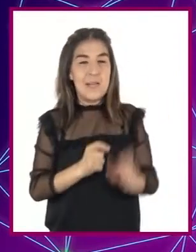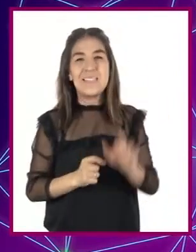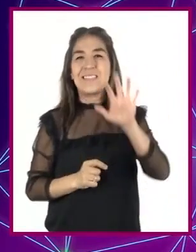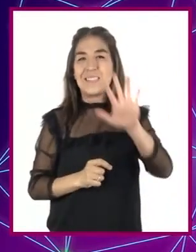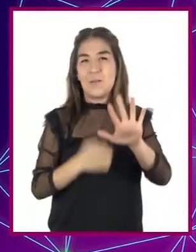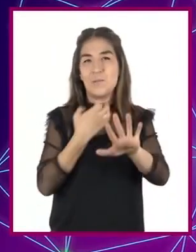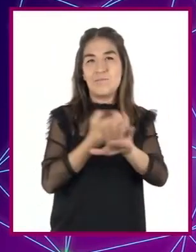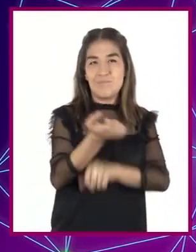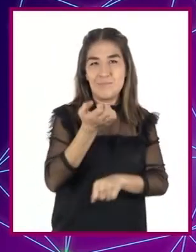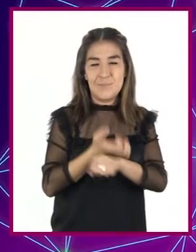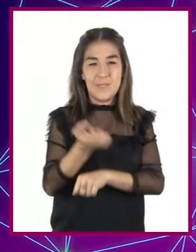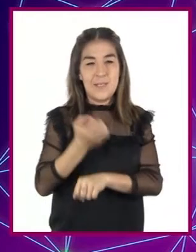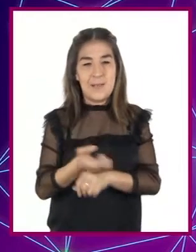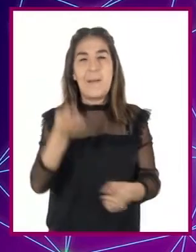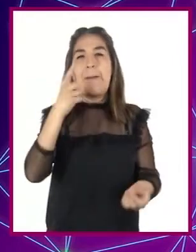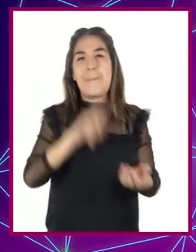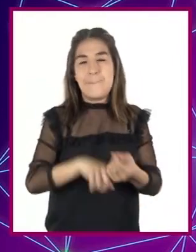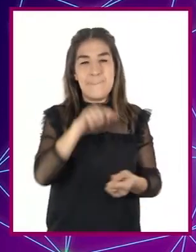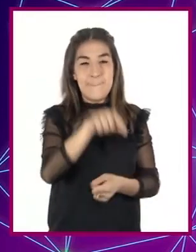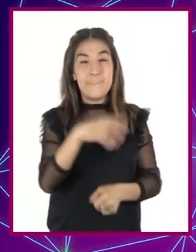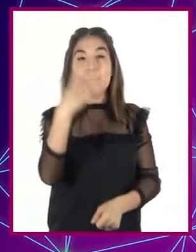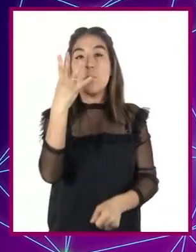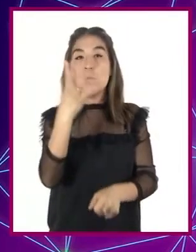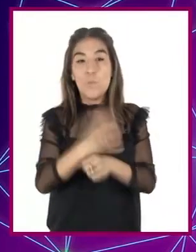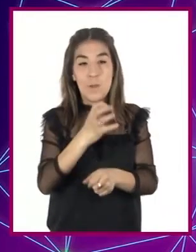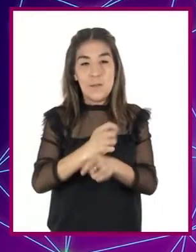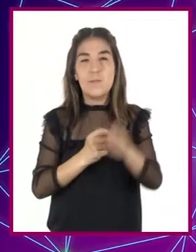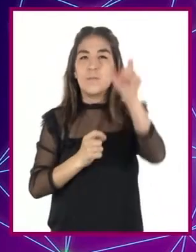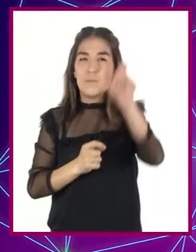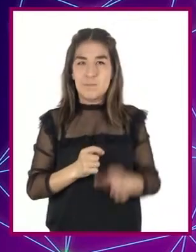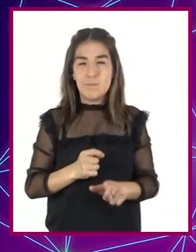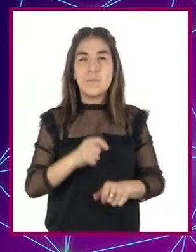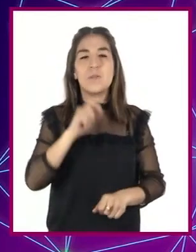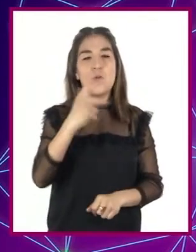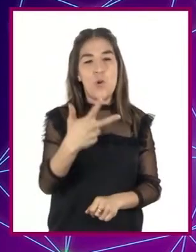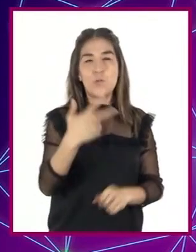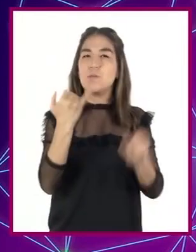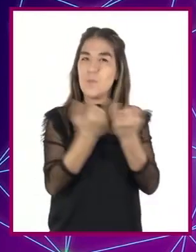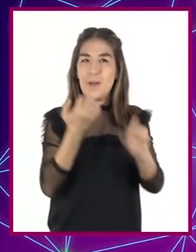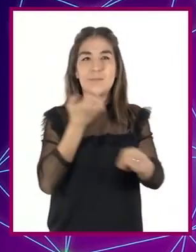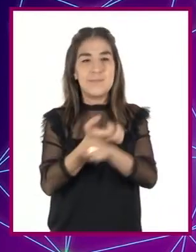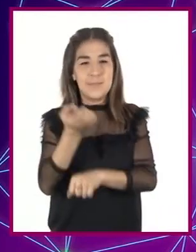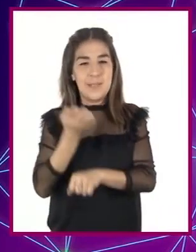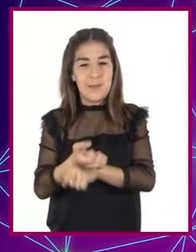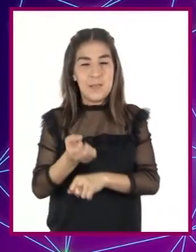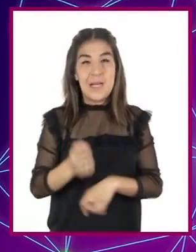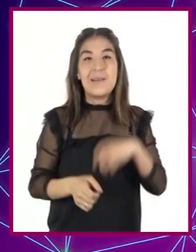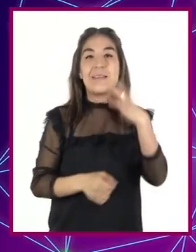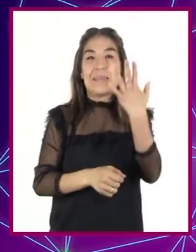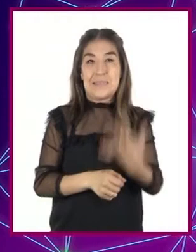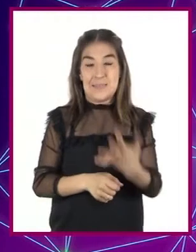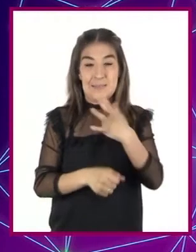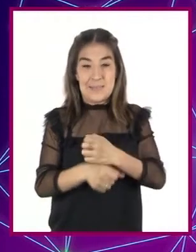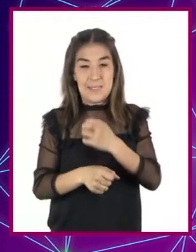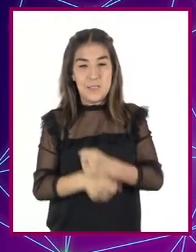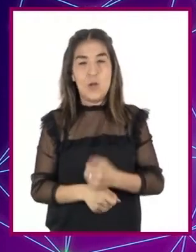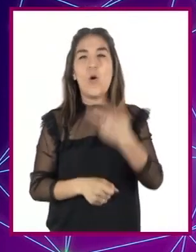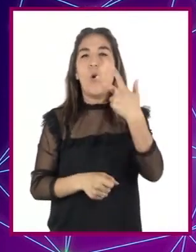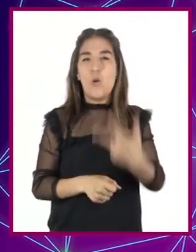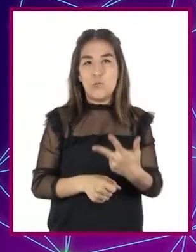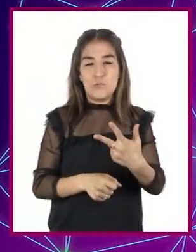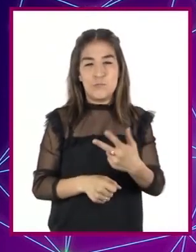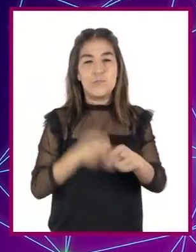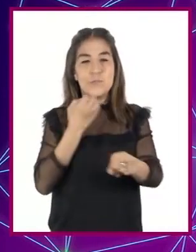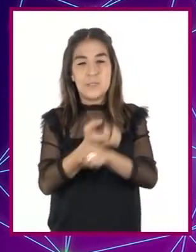estados. En el cuarto intervalo, se tienen 8 estados. En el quinto, 2 estados. Y en el sexto,